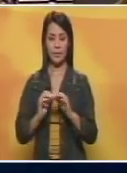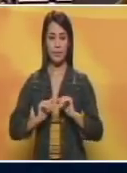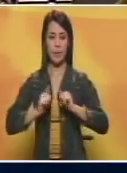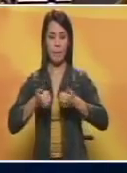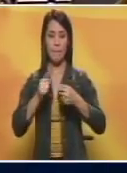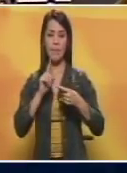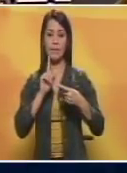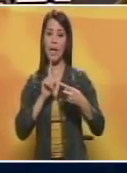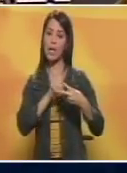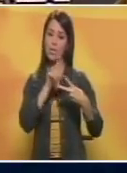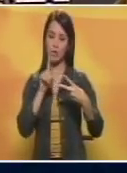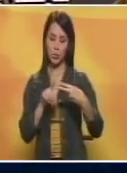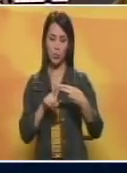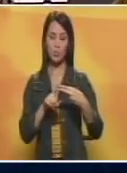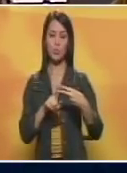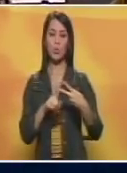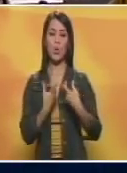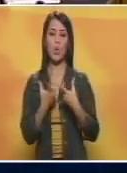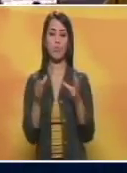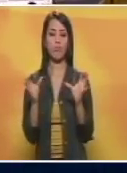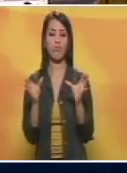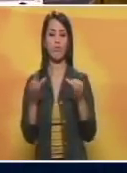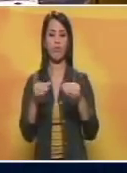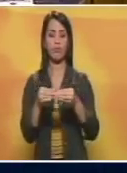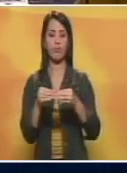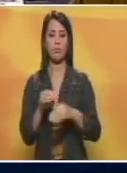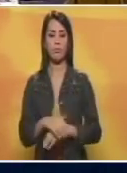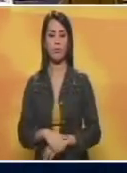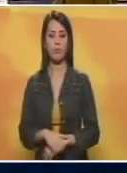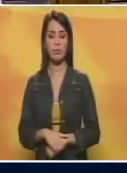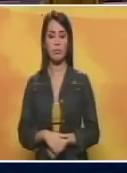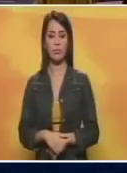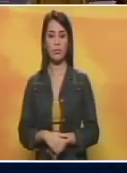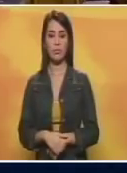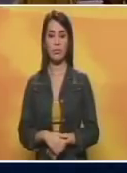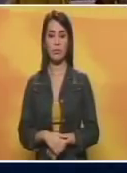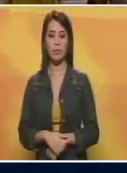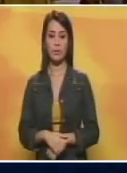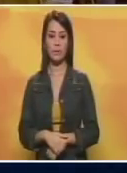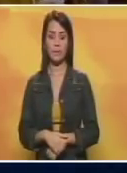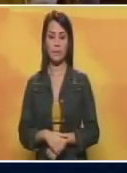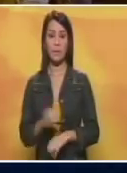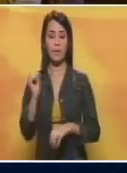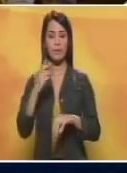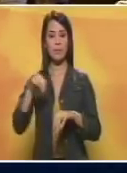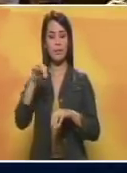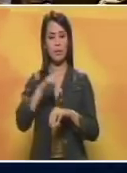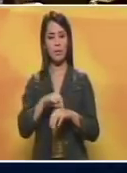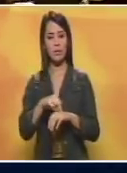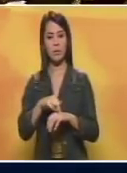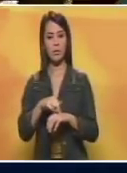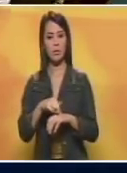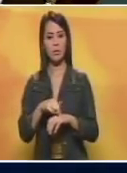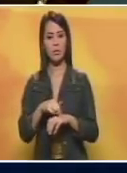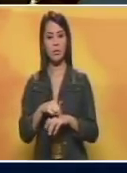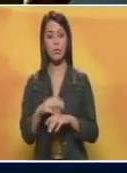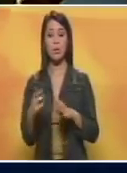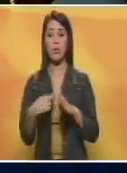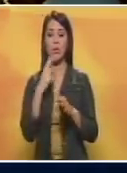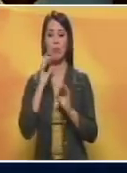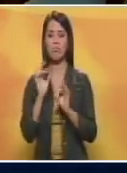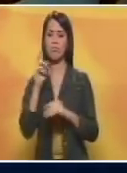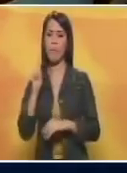el segundo período de sesiones va a estar ejerciendo las funciones de la asamblea nacional durante el receso parlamentario